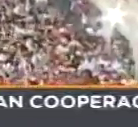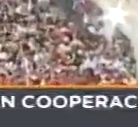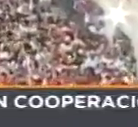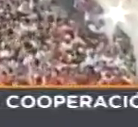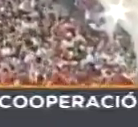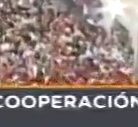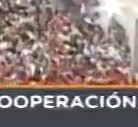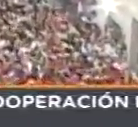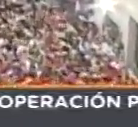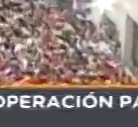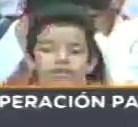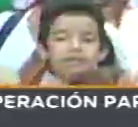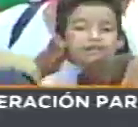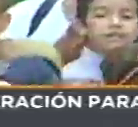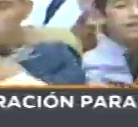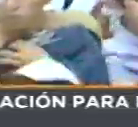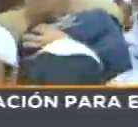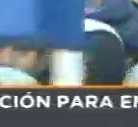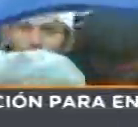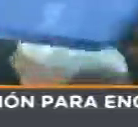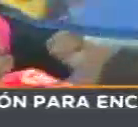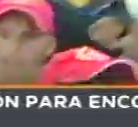de vido